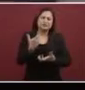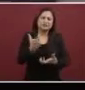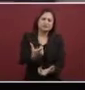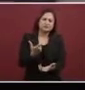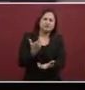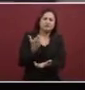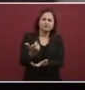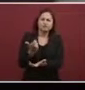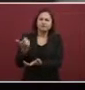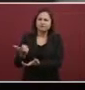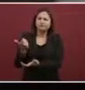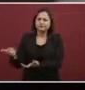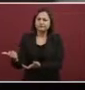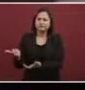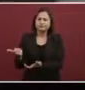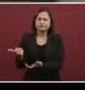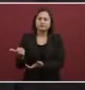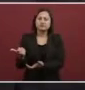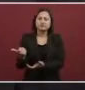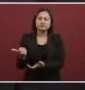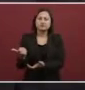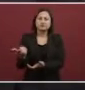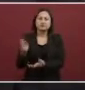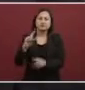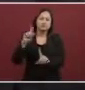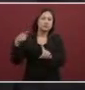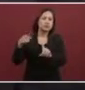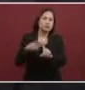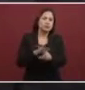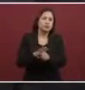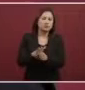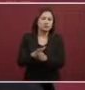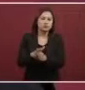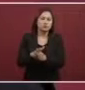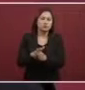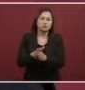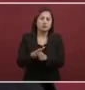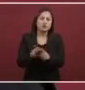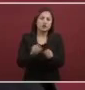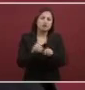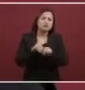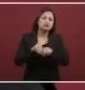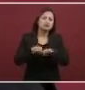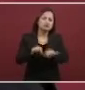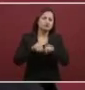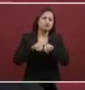dinero para el manejo de medios de información.